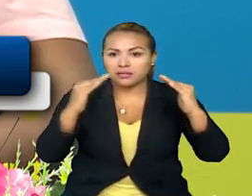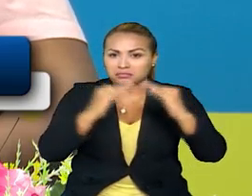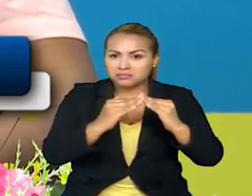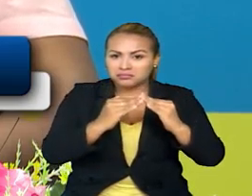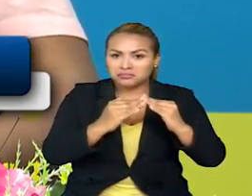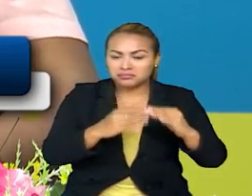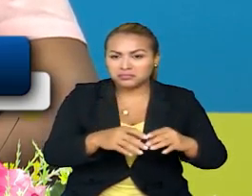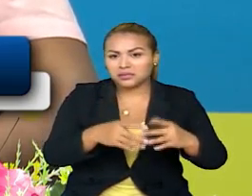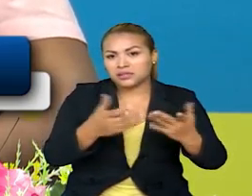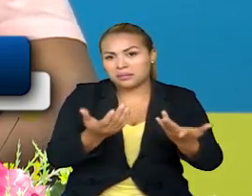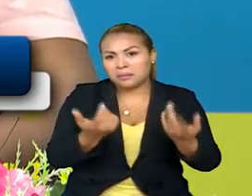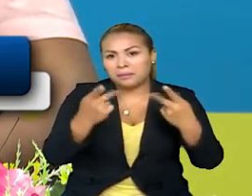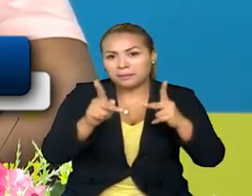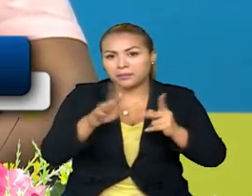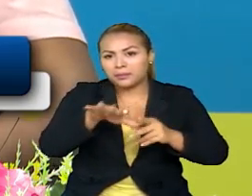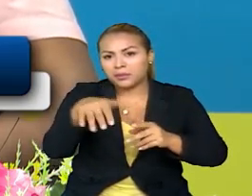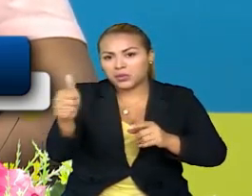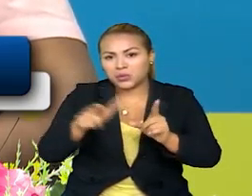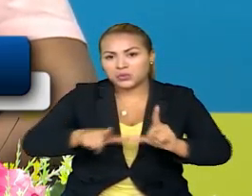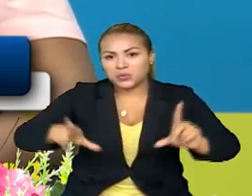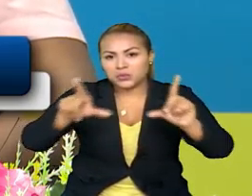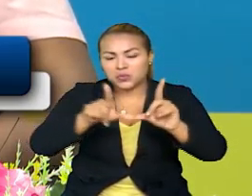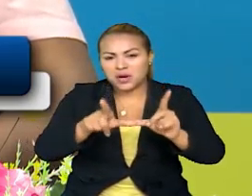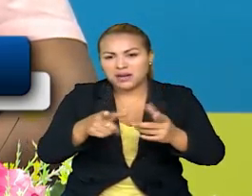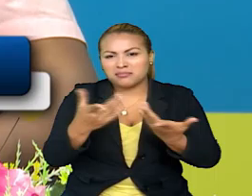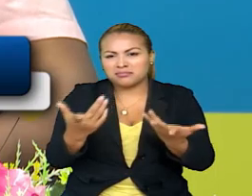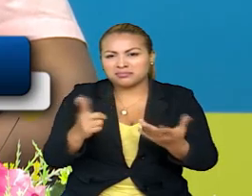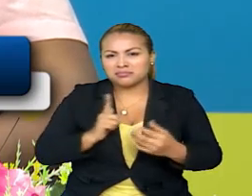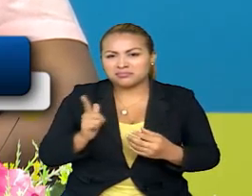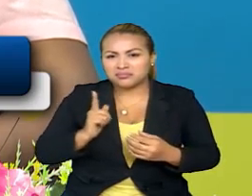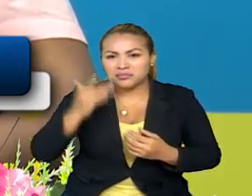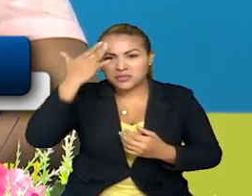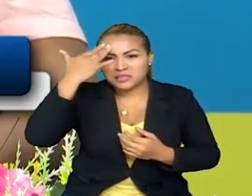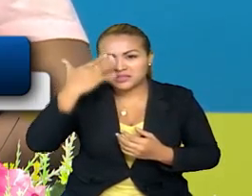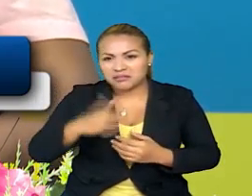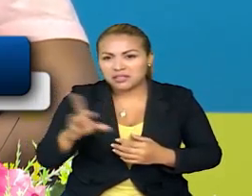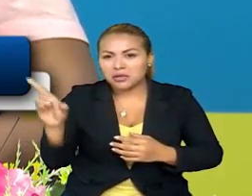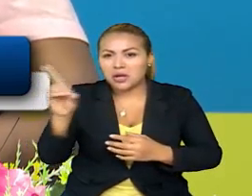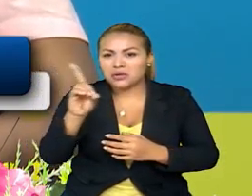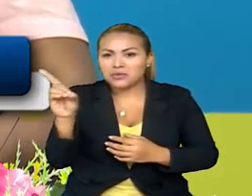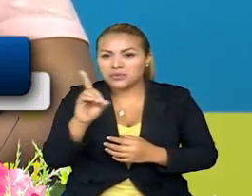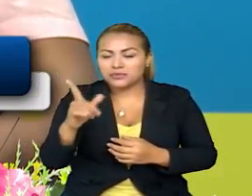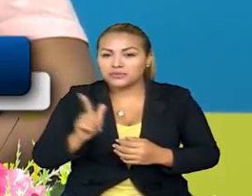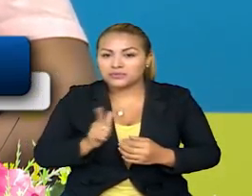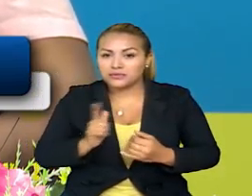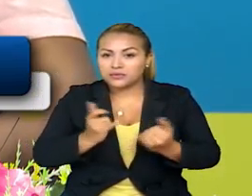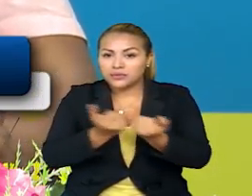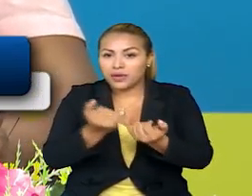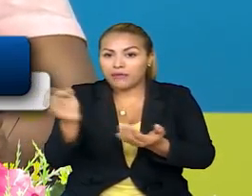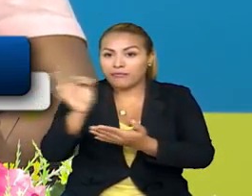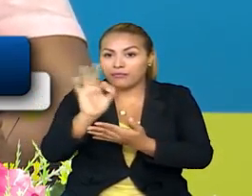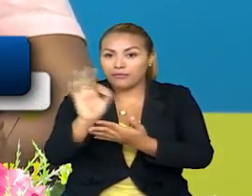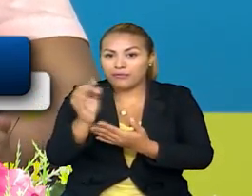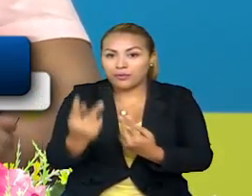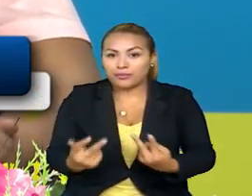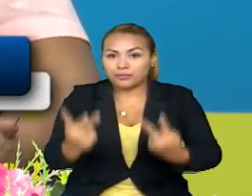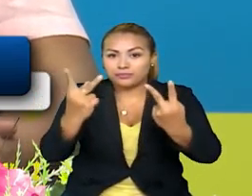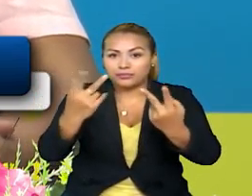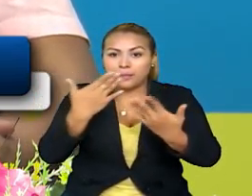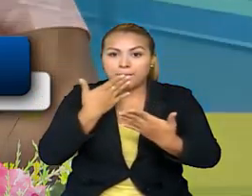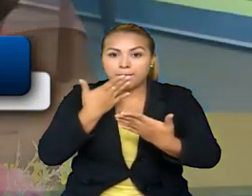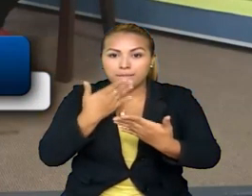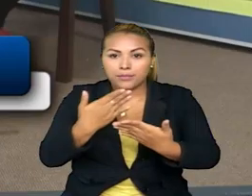saludables que otros lugares y nosotros tenemos que tener en cuenta para llevar estas formas de vida adecuadas